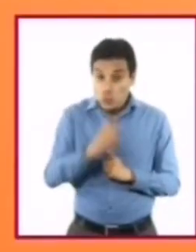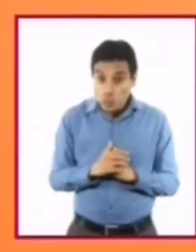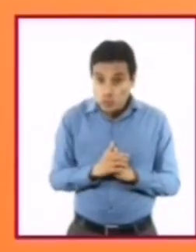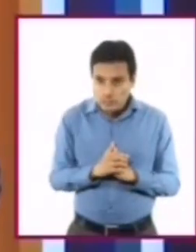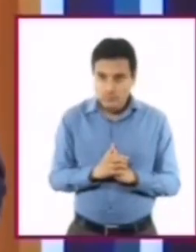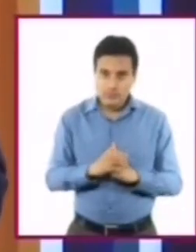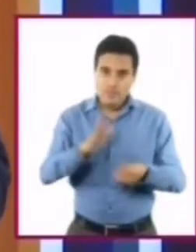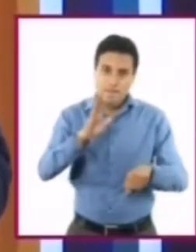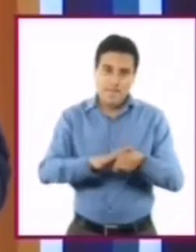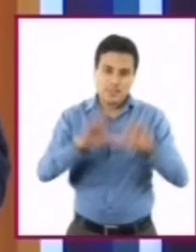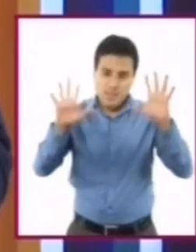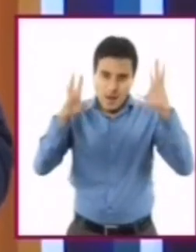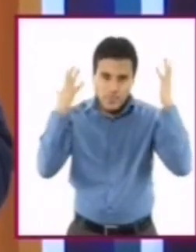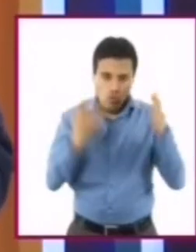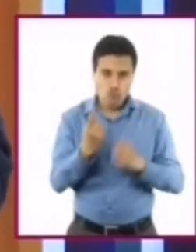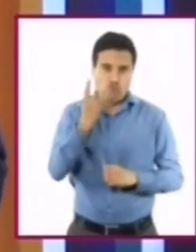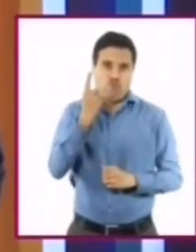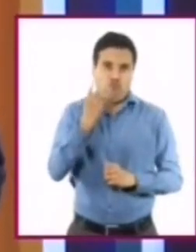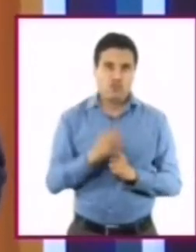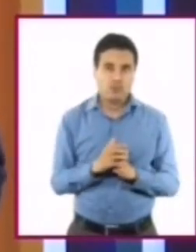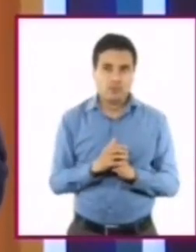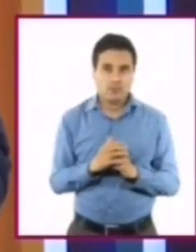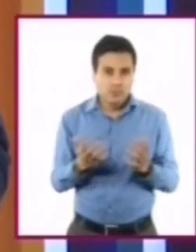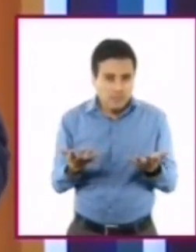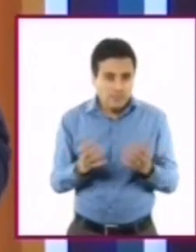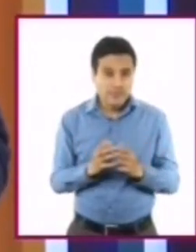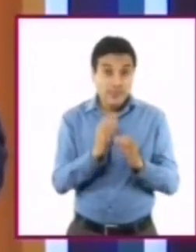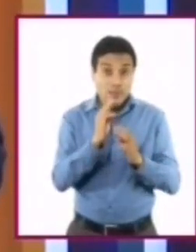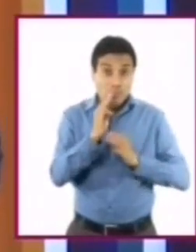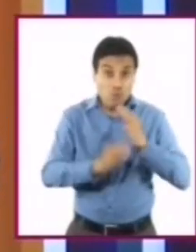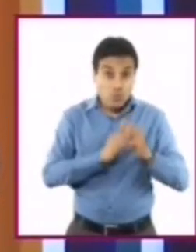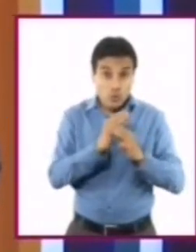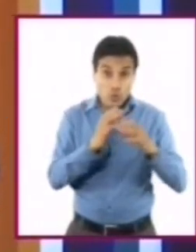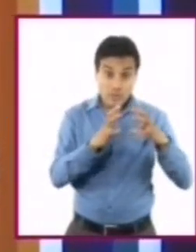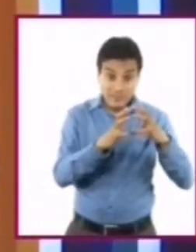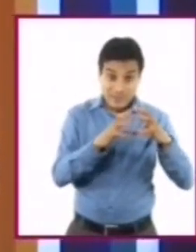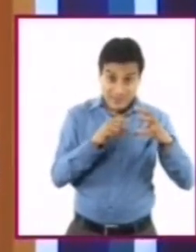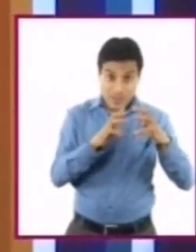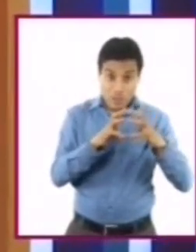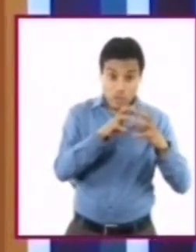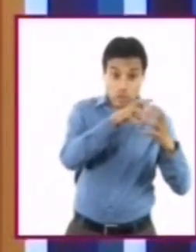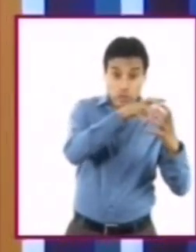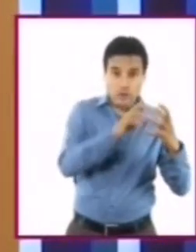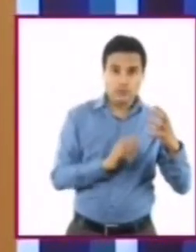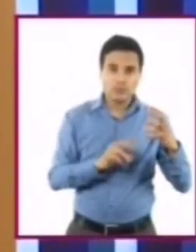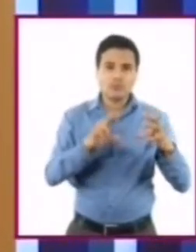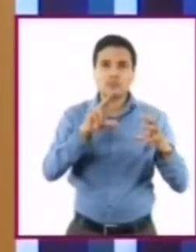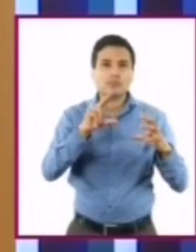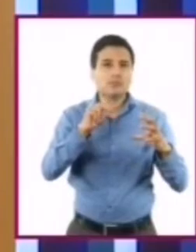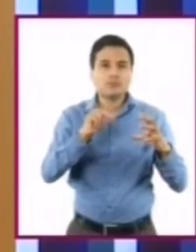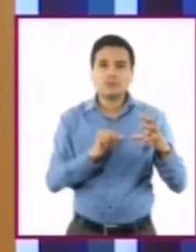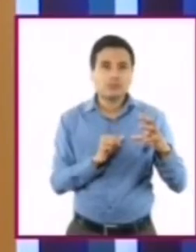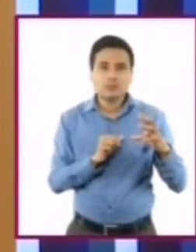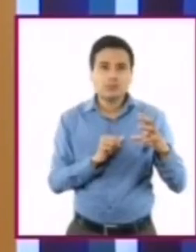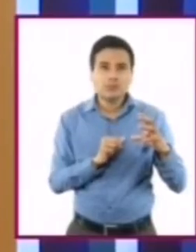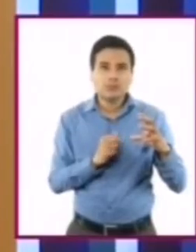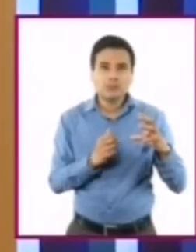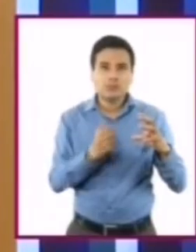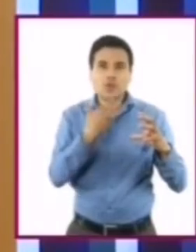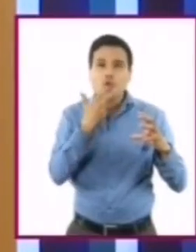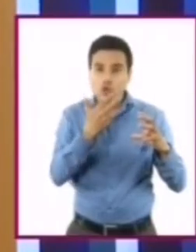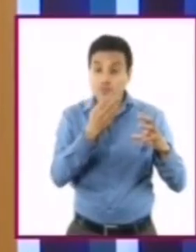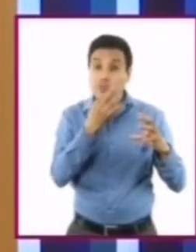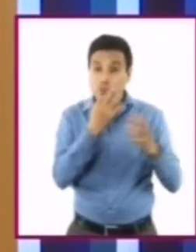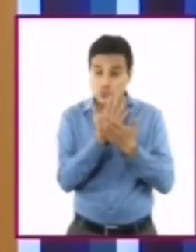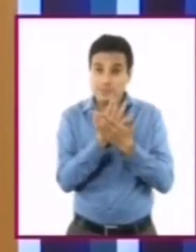este caso, el desprendimiento de nuestra órbita ocurriría más rápido que la llegada de la luz, que lo haría en 8